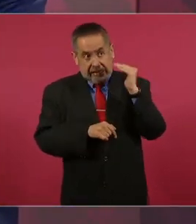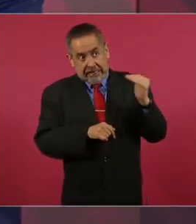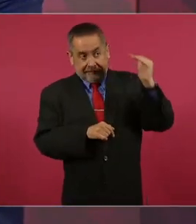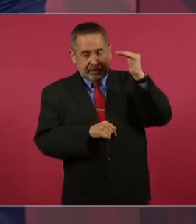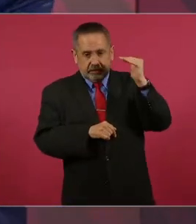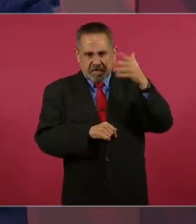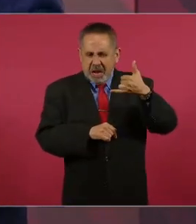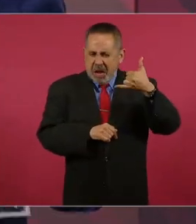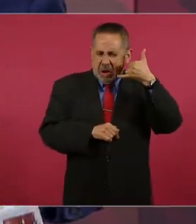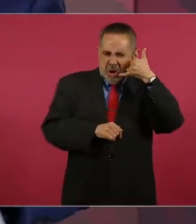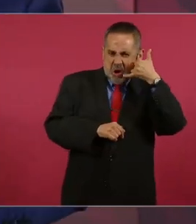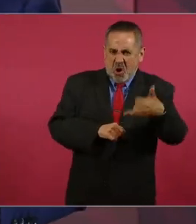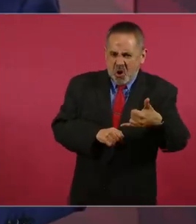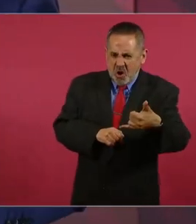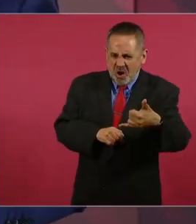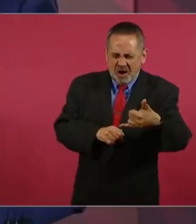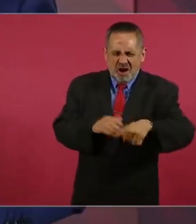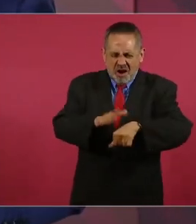le llamó